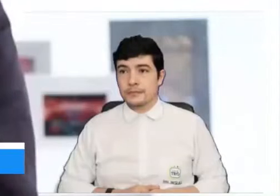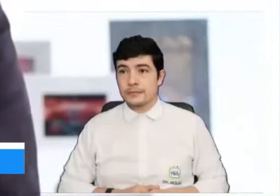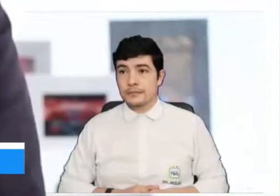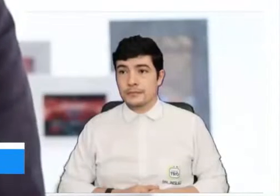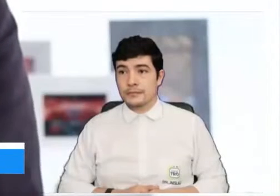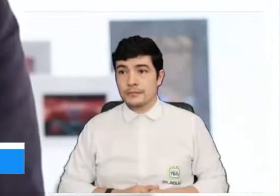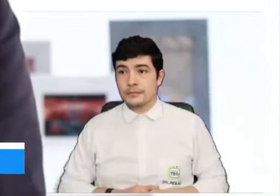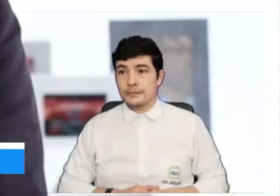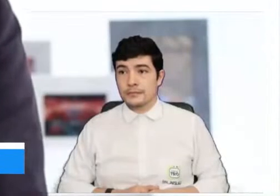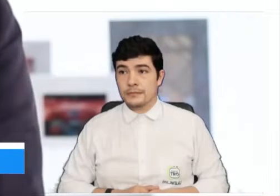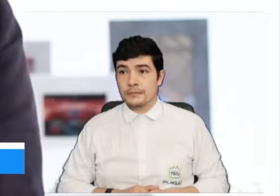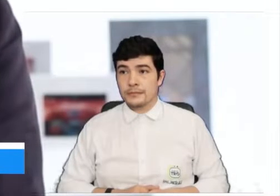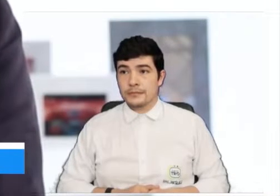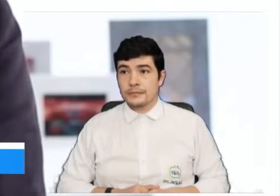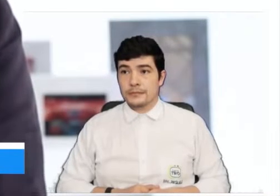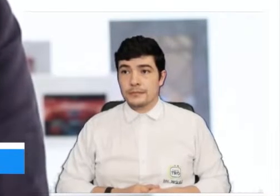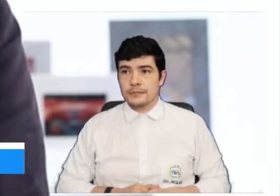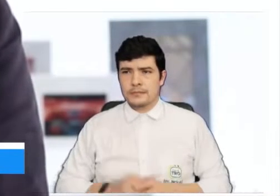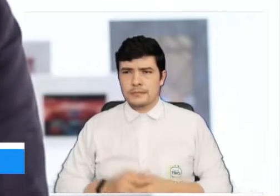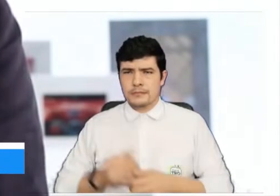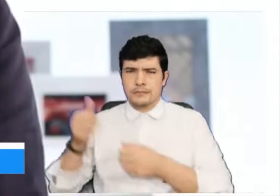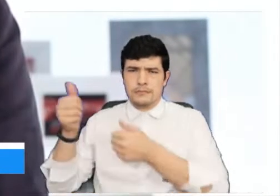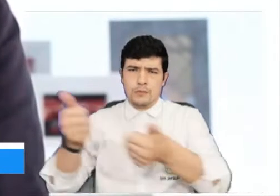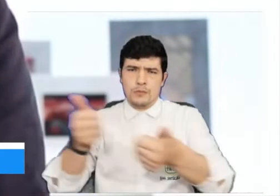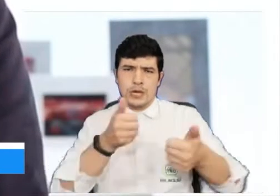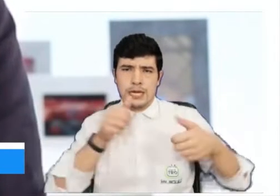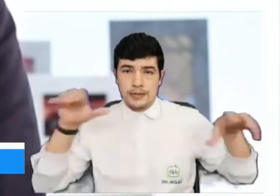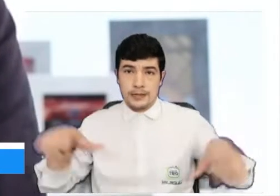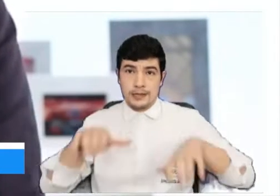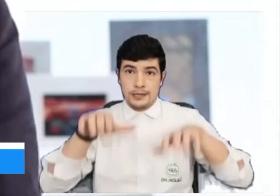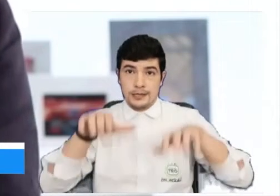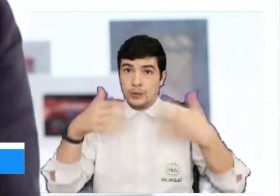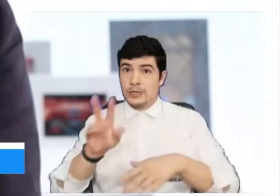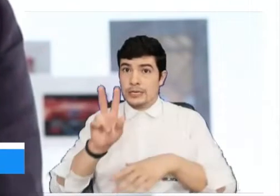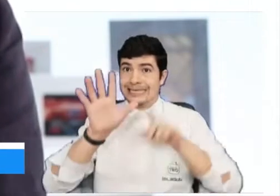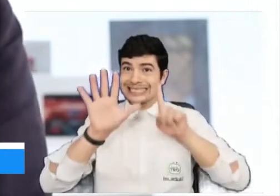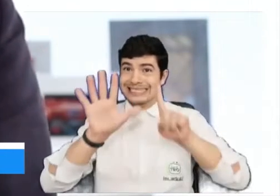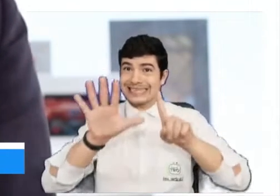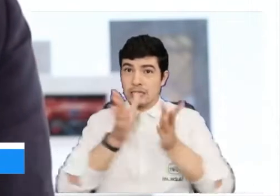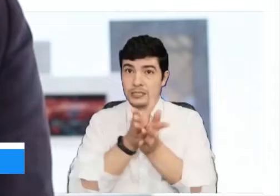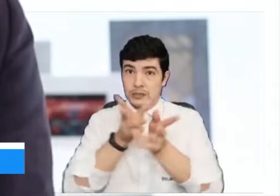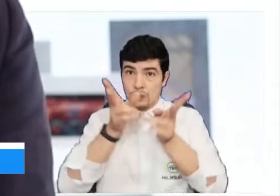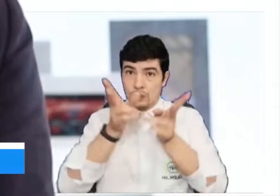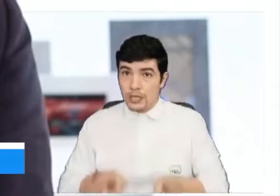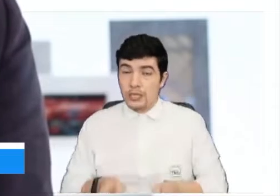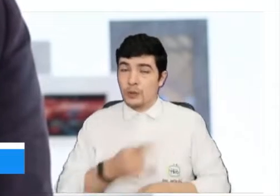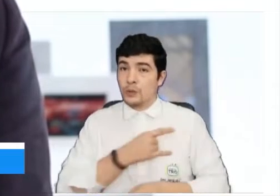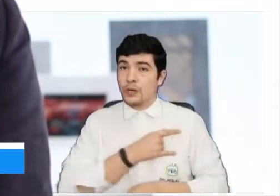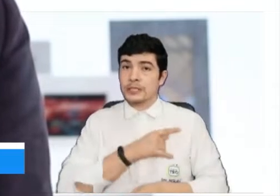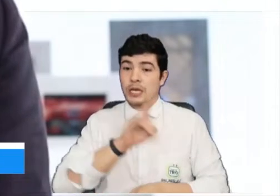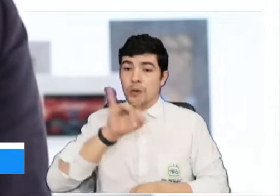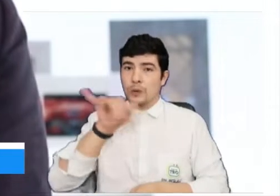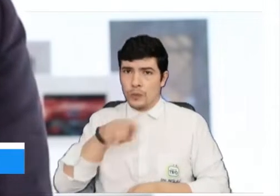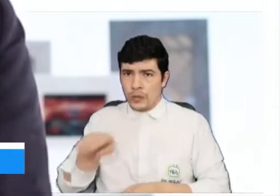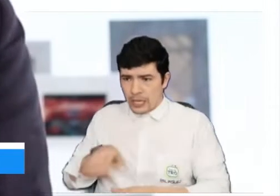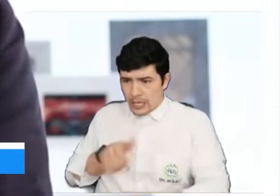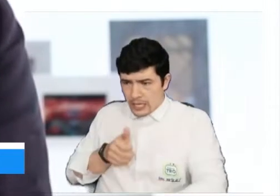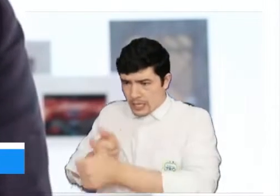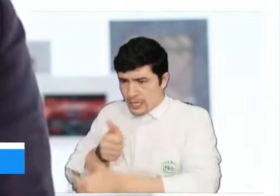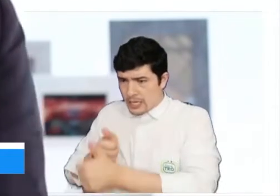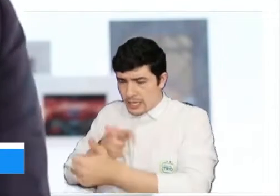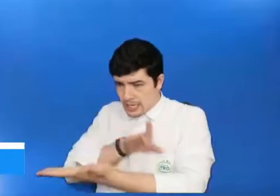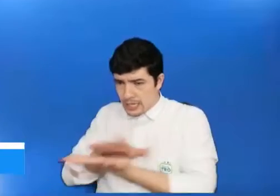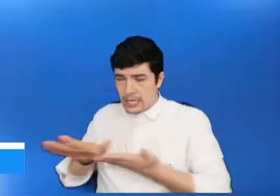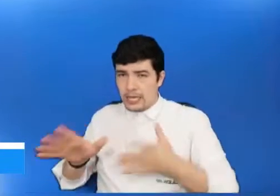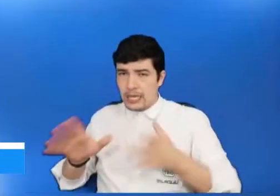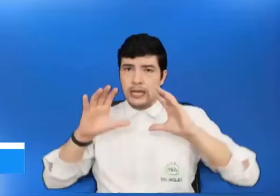Y la buena acción del día es para 6 estudiantes de la UIS que les han logrado ayudar a decenas de niños con asesorías gratis para las clases y las